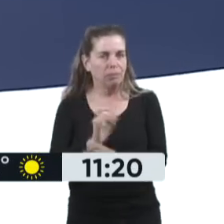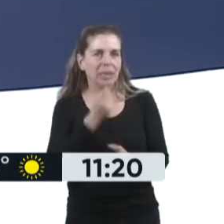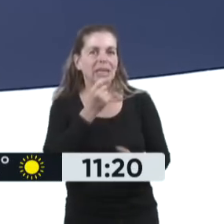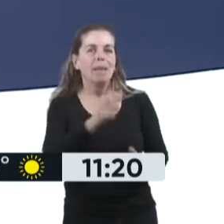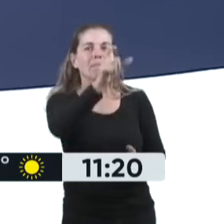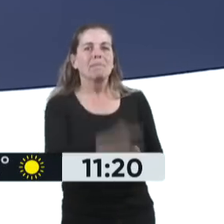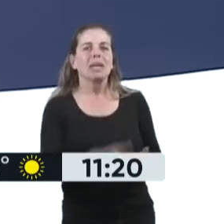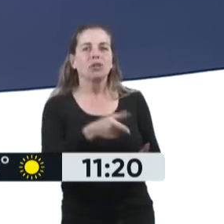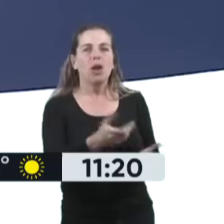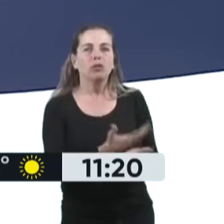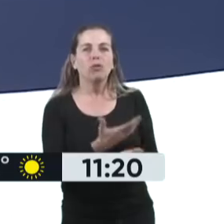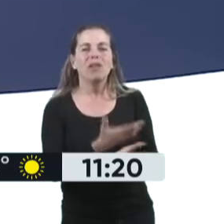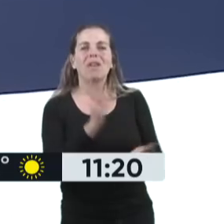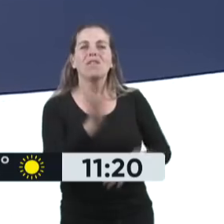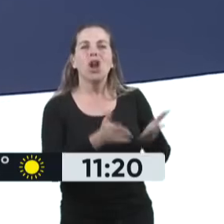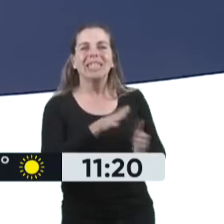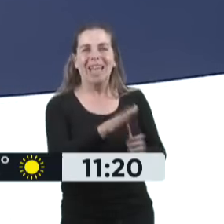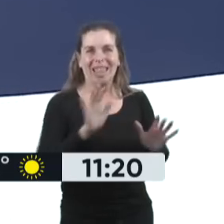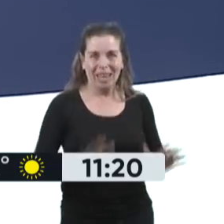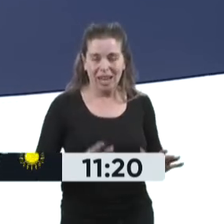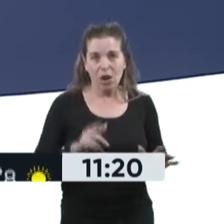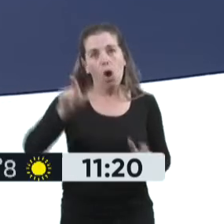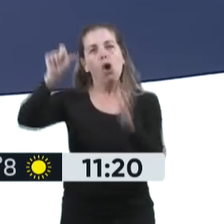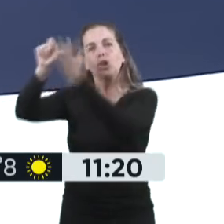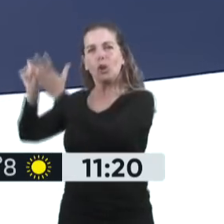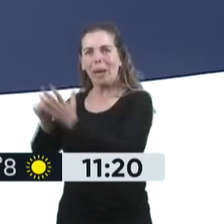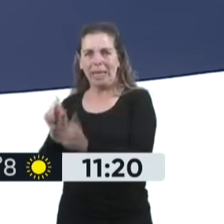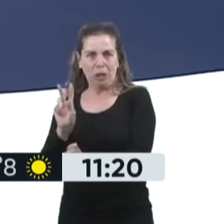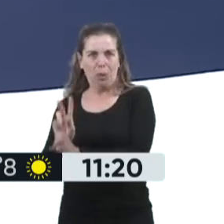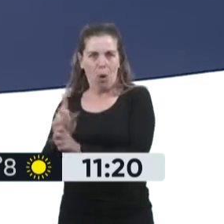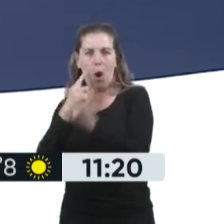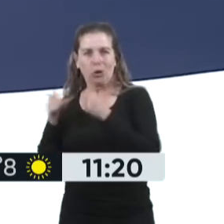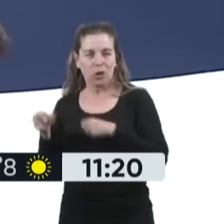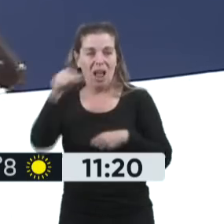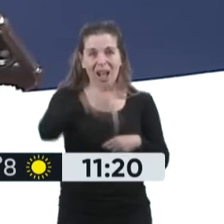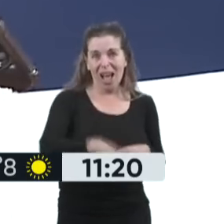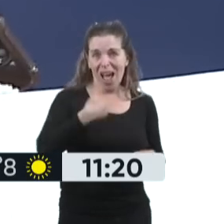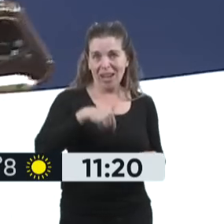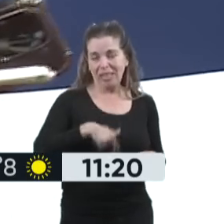víctima. Aquí, lamentablemente, no había ningún organismo que controle eso.